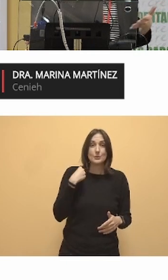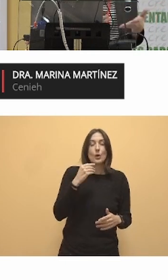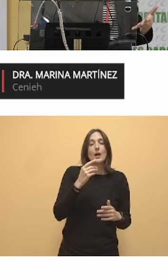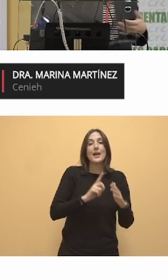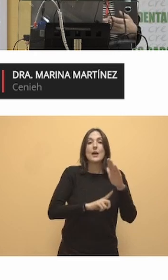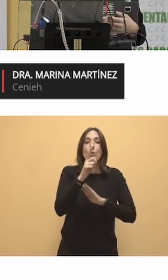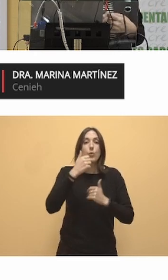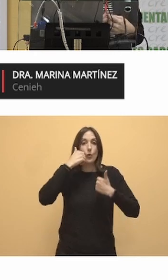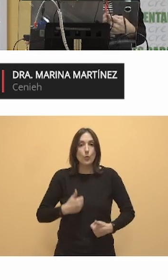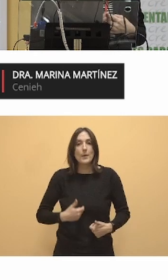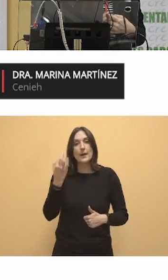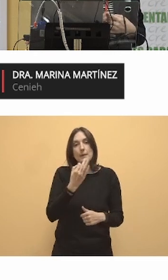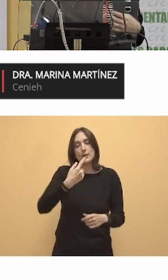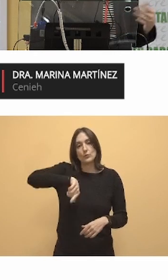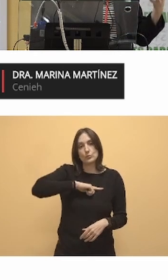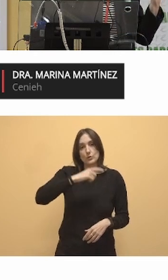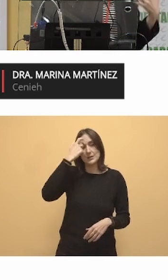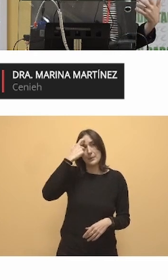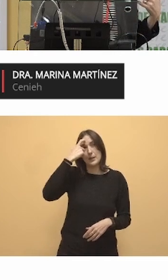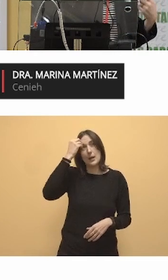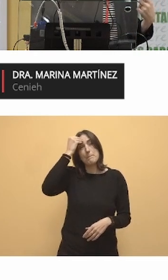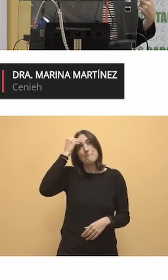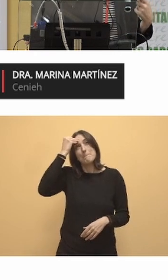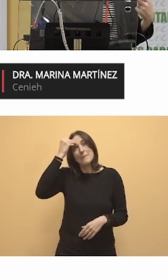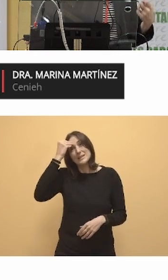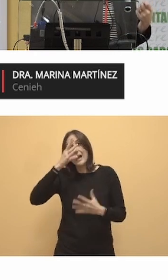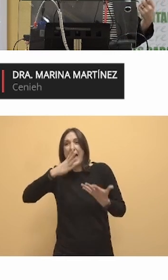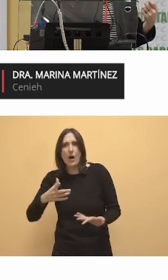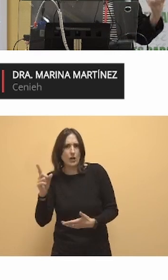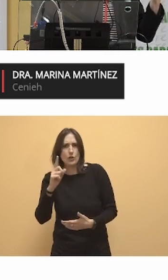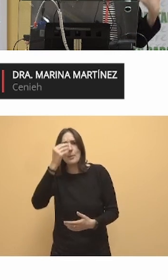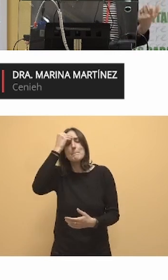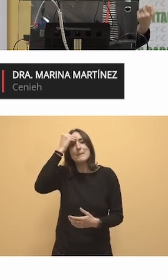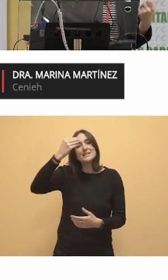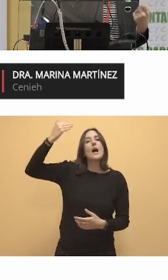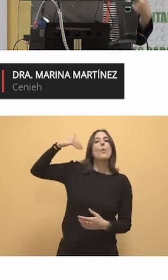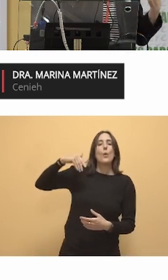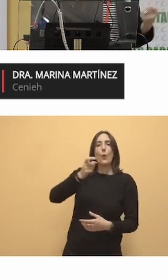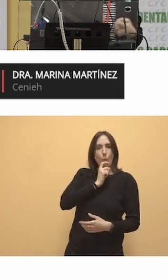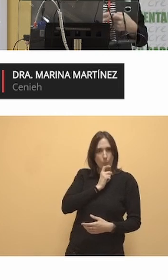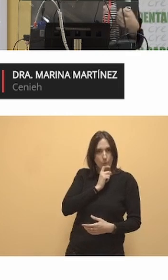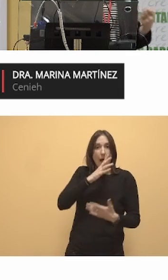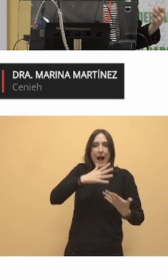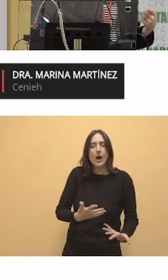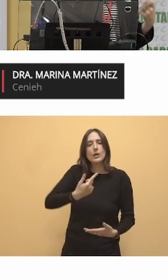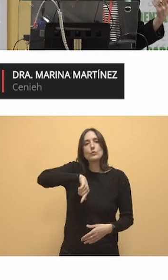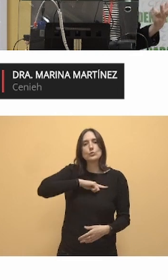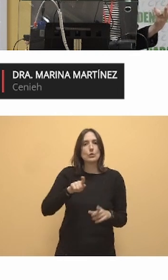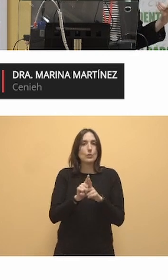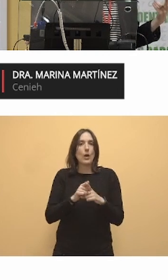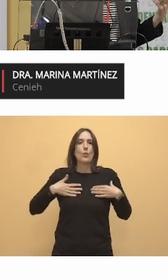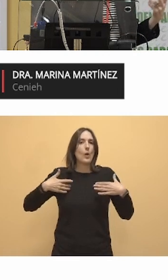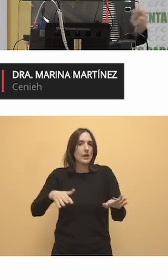evolución humana tenemos no que pensar en el presente, sino pensar en el pasado. Hoy en día para nosotros, para cualquiera,